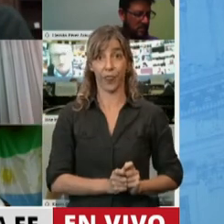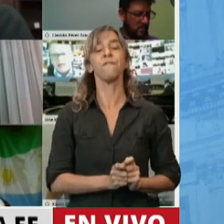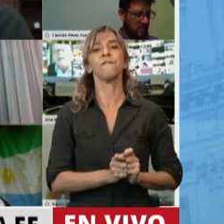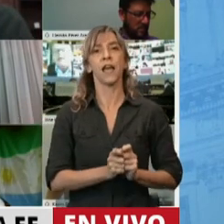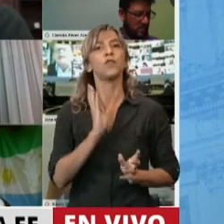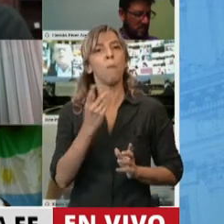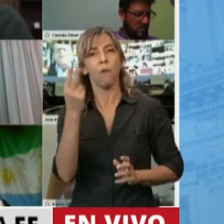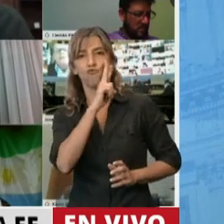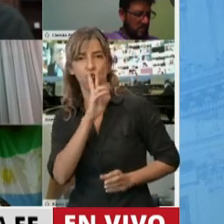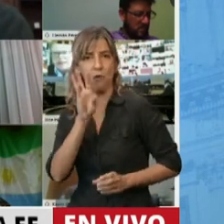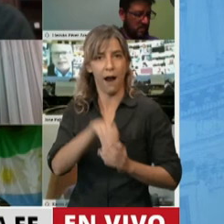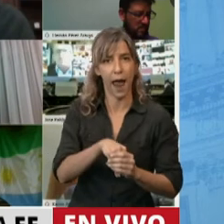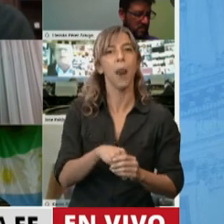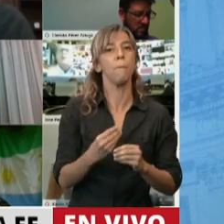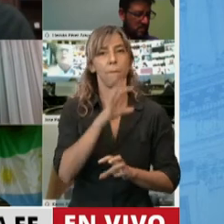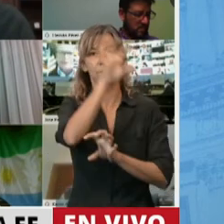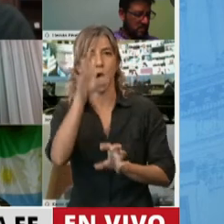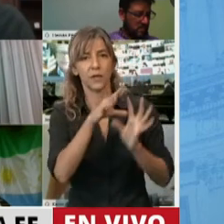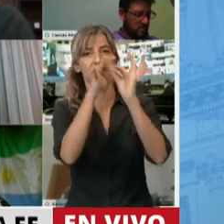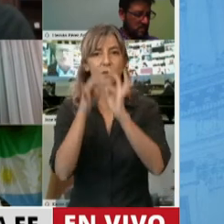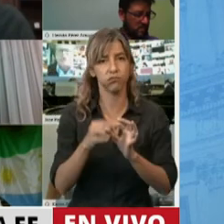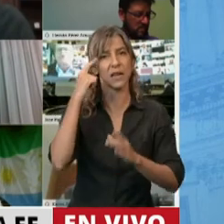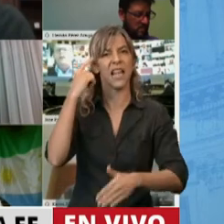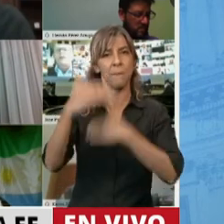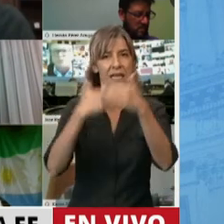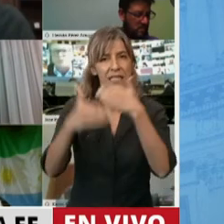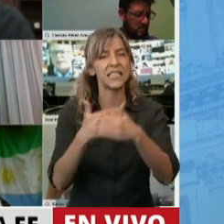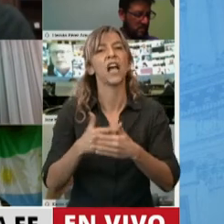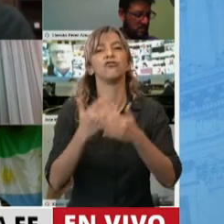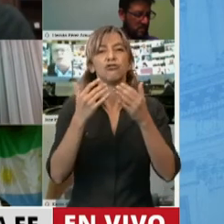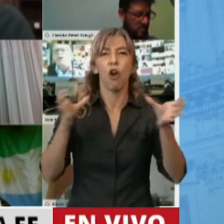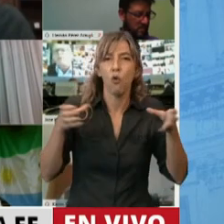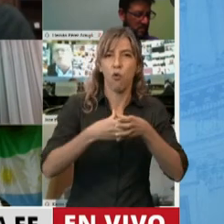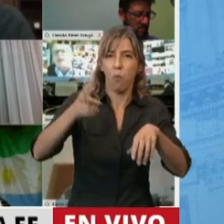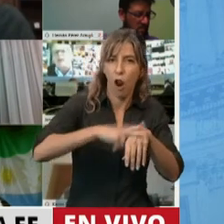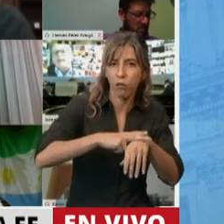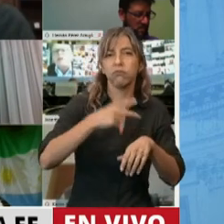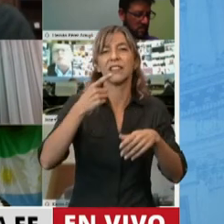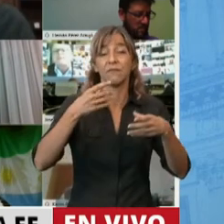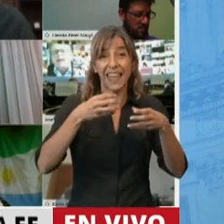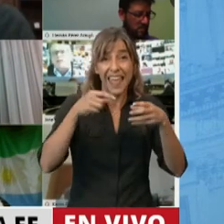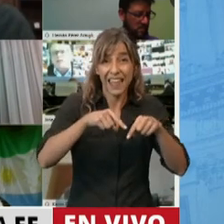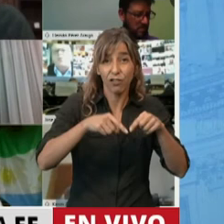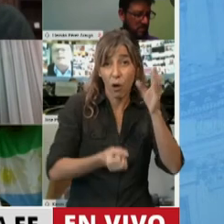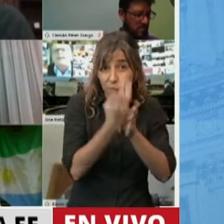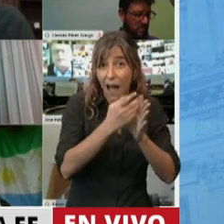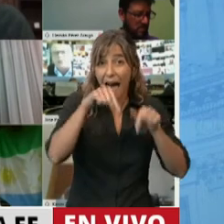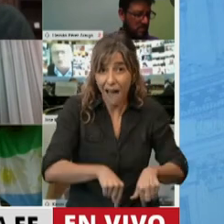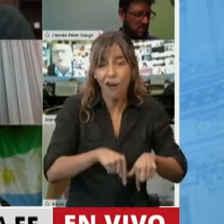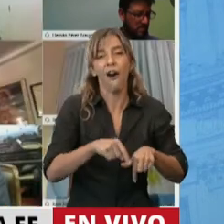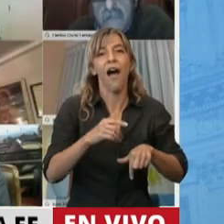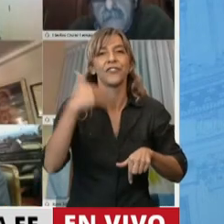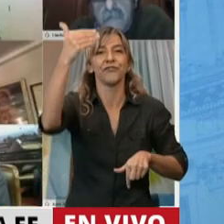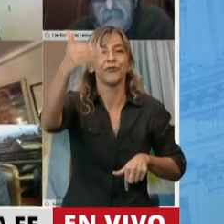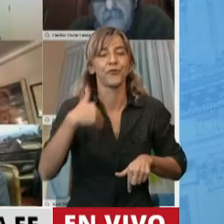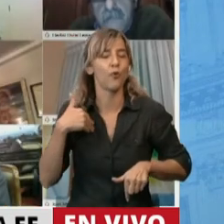mujer, que incluye el federalismo, mayor capacitación, consejo consultivo, vamos a generar un gran salto cualitativo.